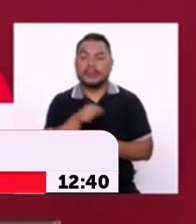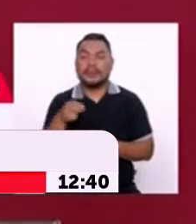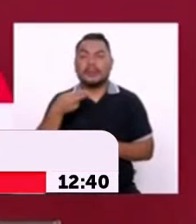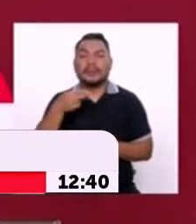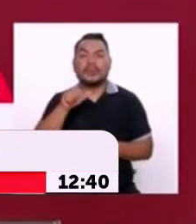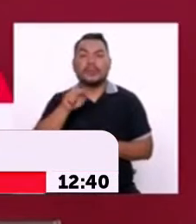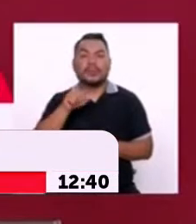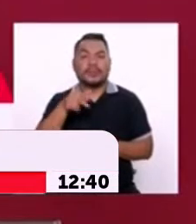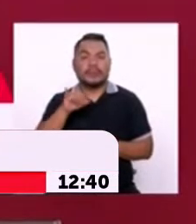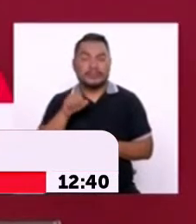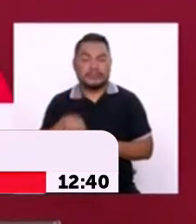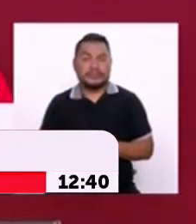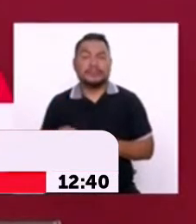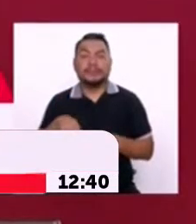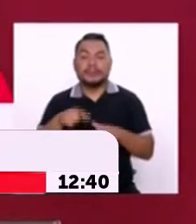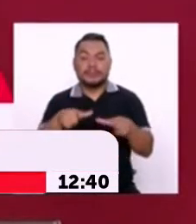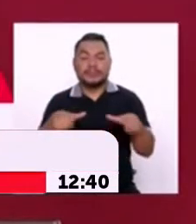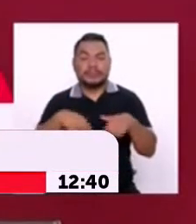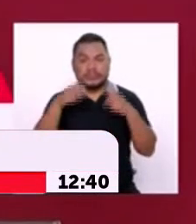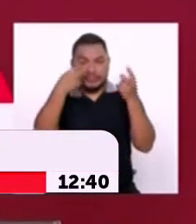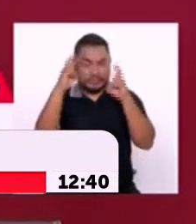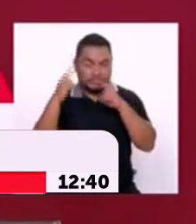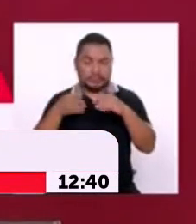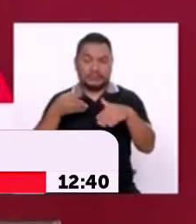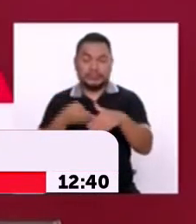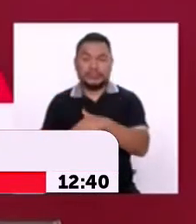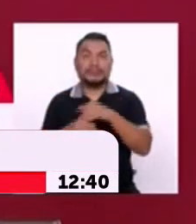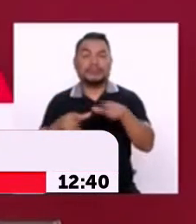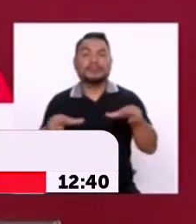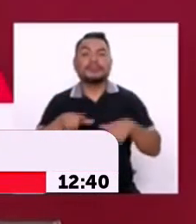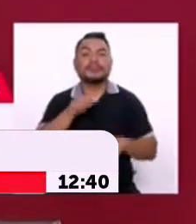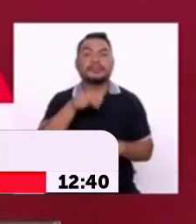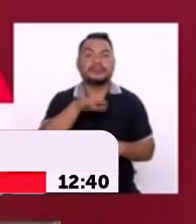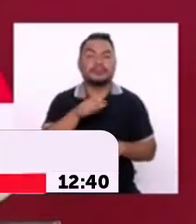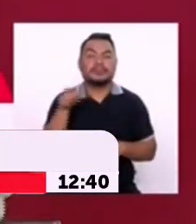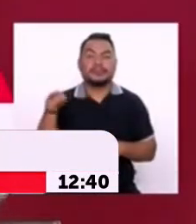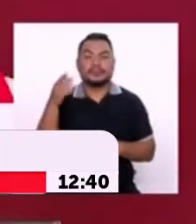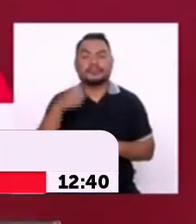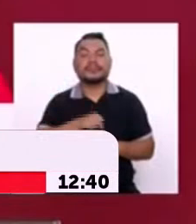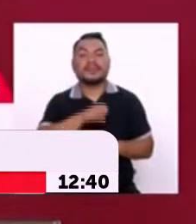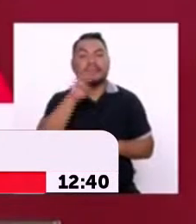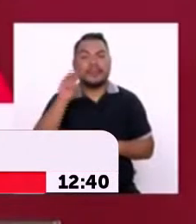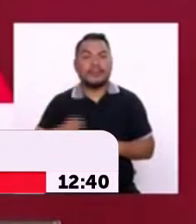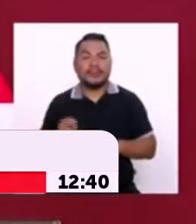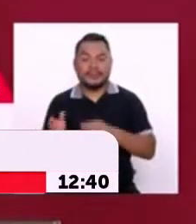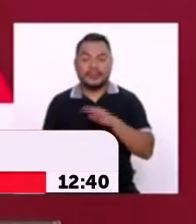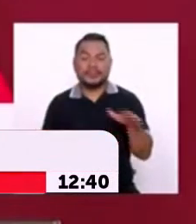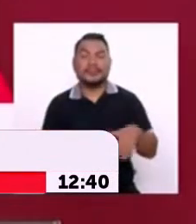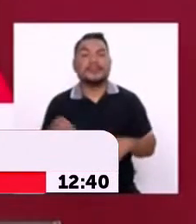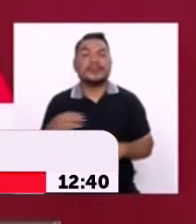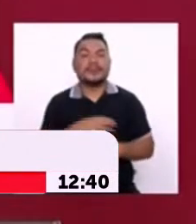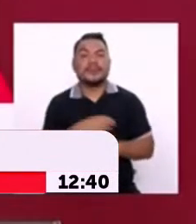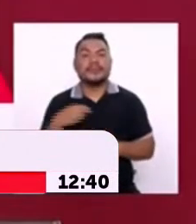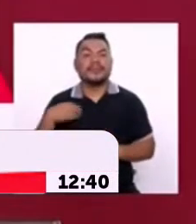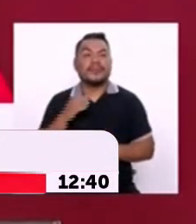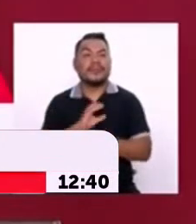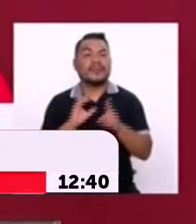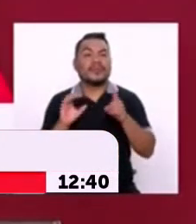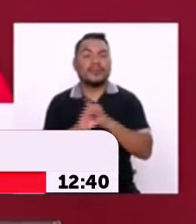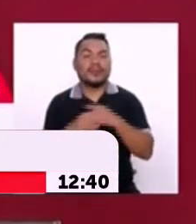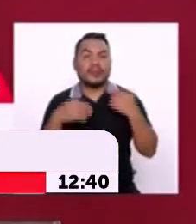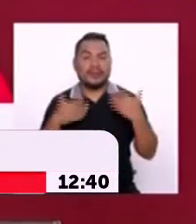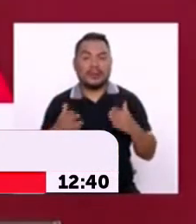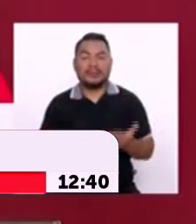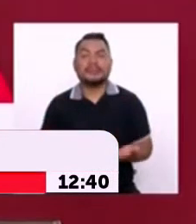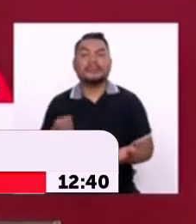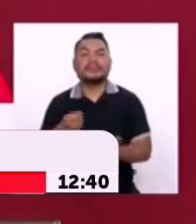Huasi, paradores turísticos, acceso a la ciudad de Lamas en San Martín. El Ministerio de Cultura,